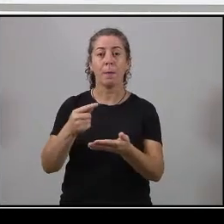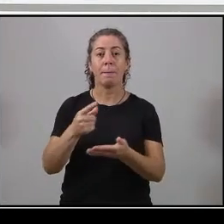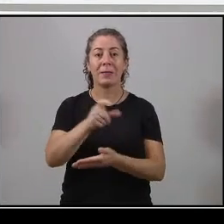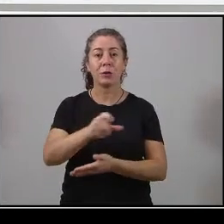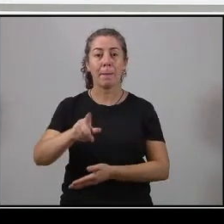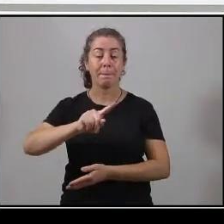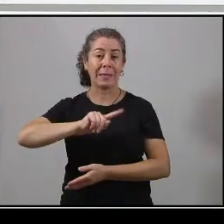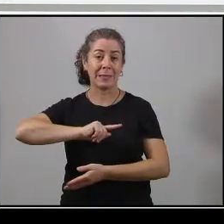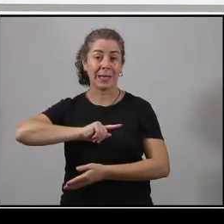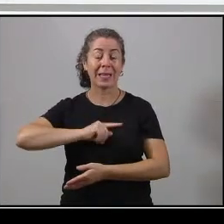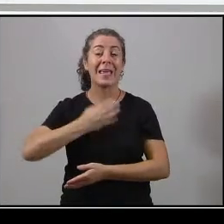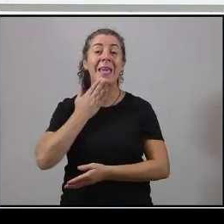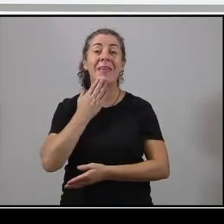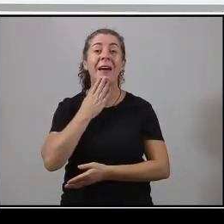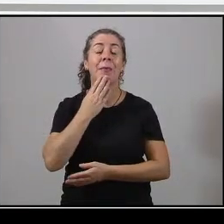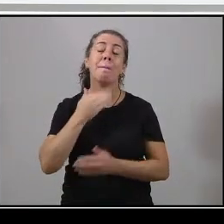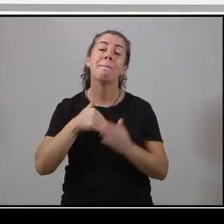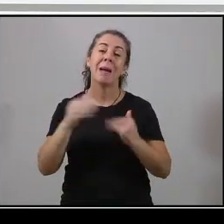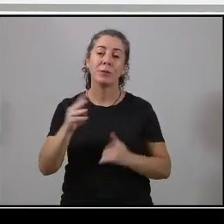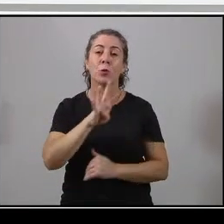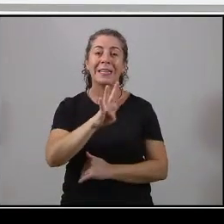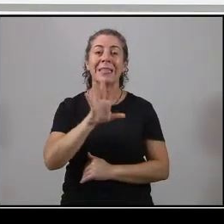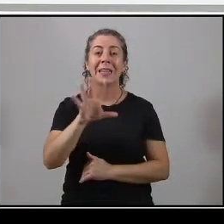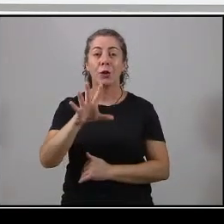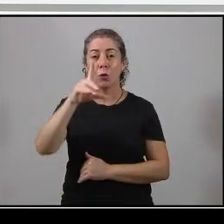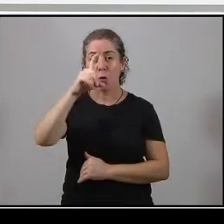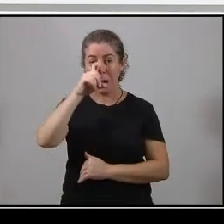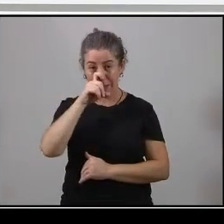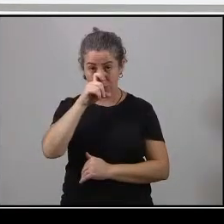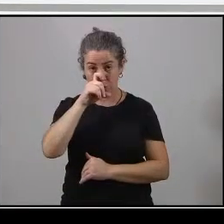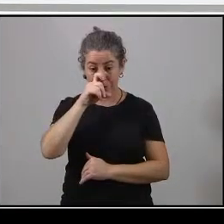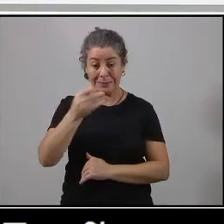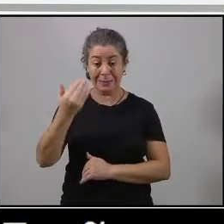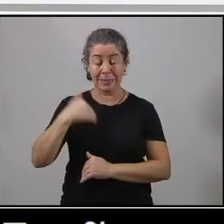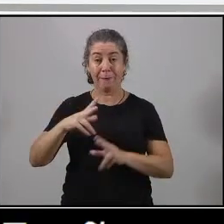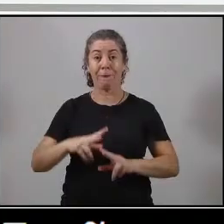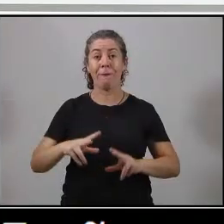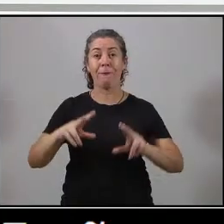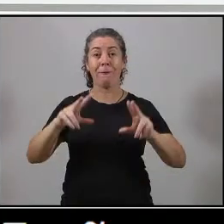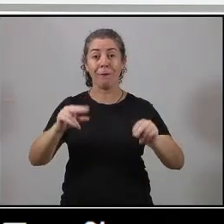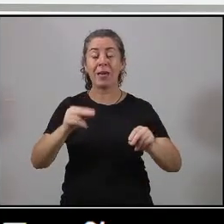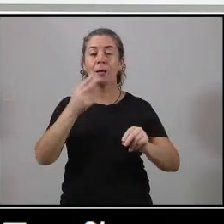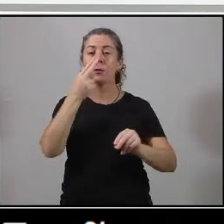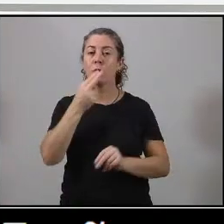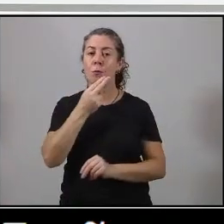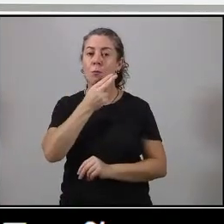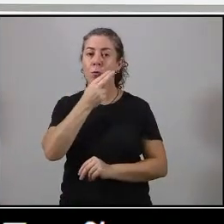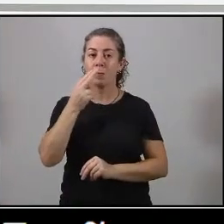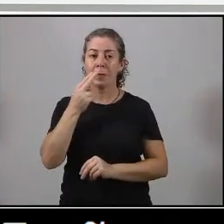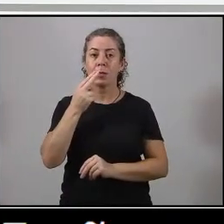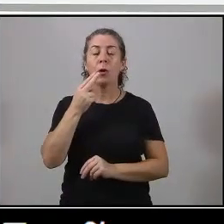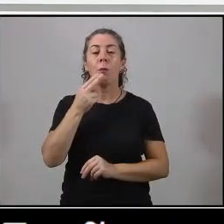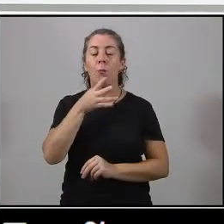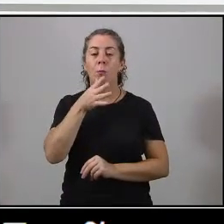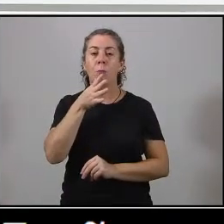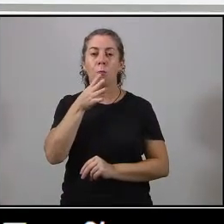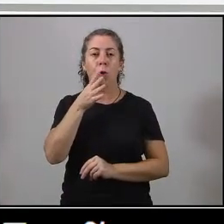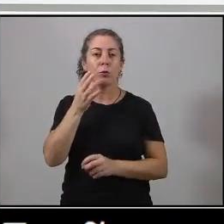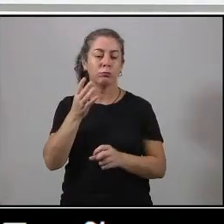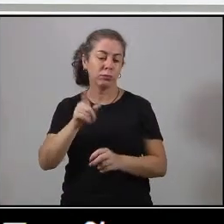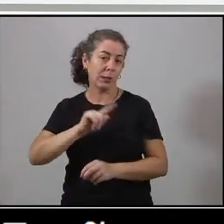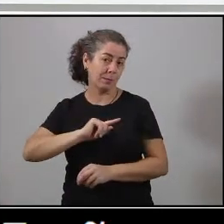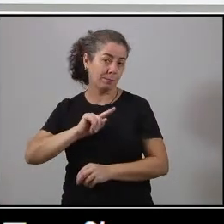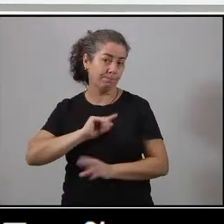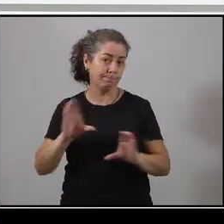exmilitares mayores de 45 años una vez finalicen su compromiso con las Fuerzas Armadas.